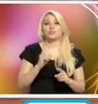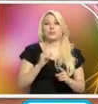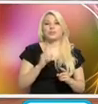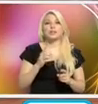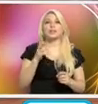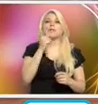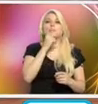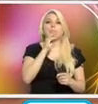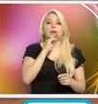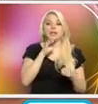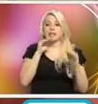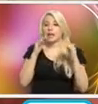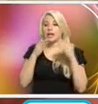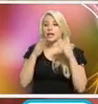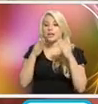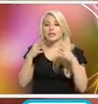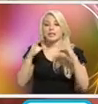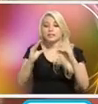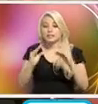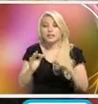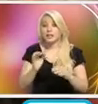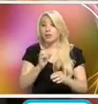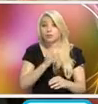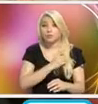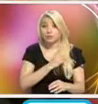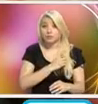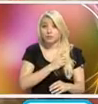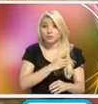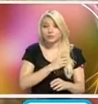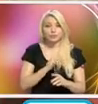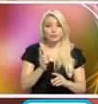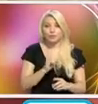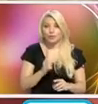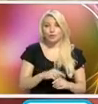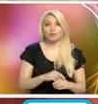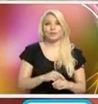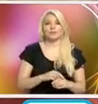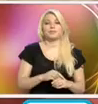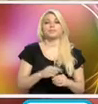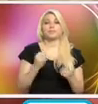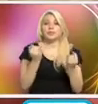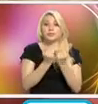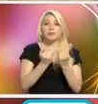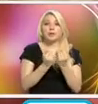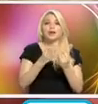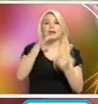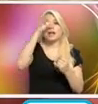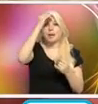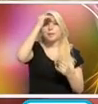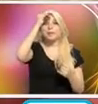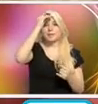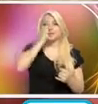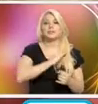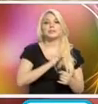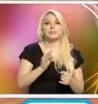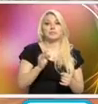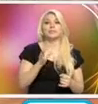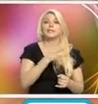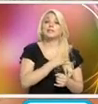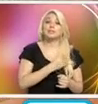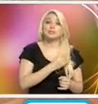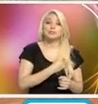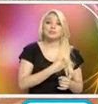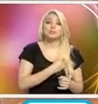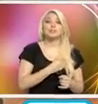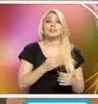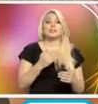estás practicando. Esa es mi función, vigilar que tu práctica sea segura, pero debo dejarte vivir tus consecuencias. Claro. Y si logro llevarte a